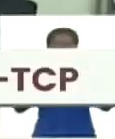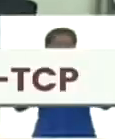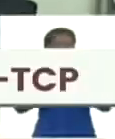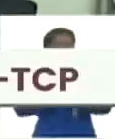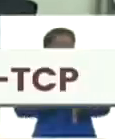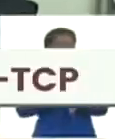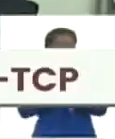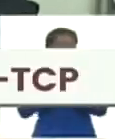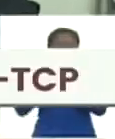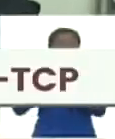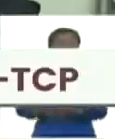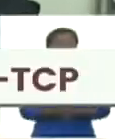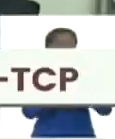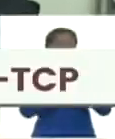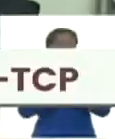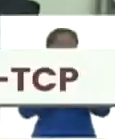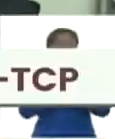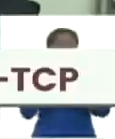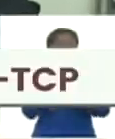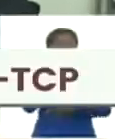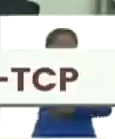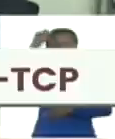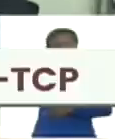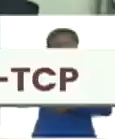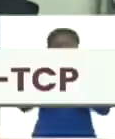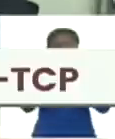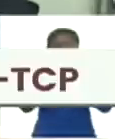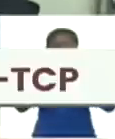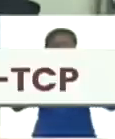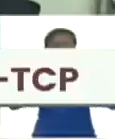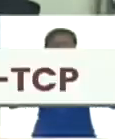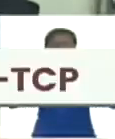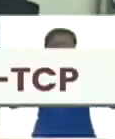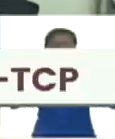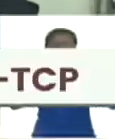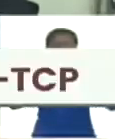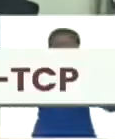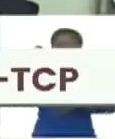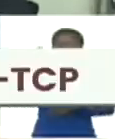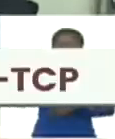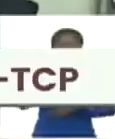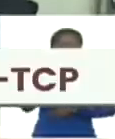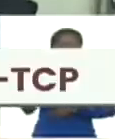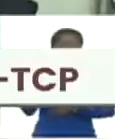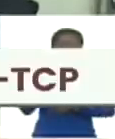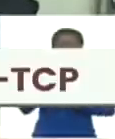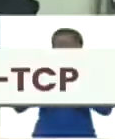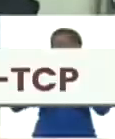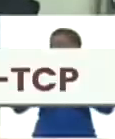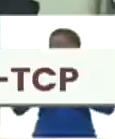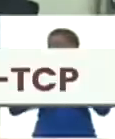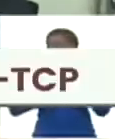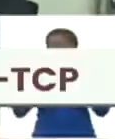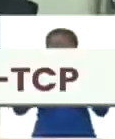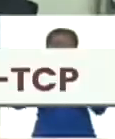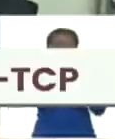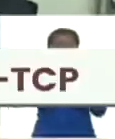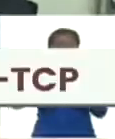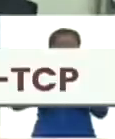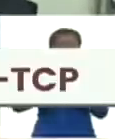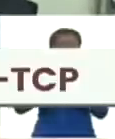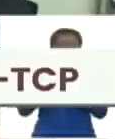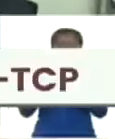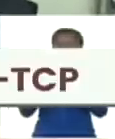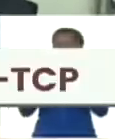Unidos es un gran país. But when it reaches a stage where it is guilty of bad manners, pero